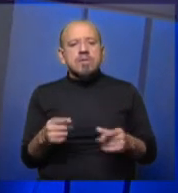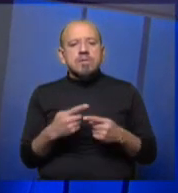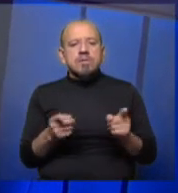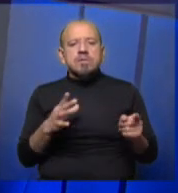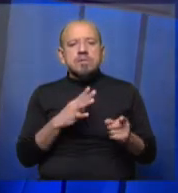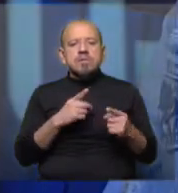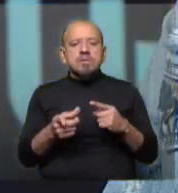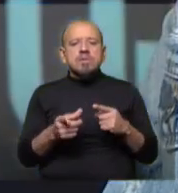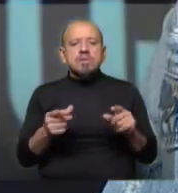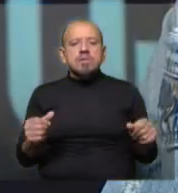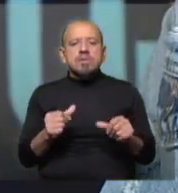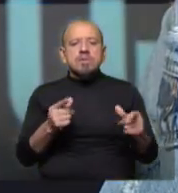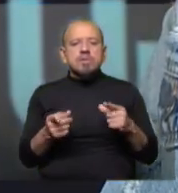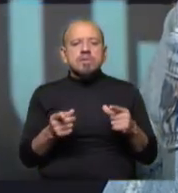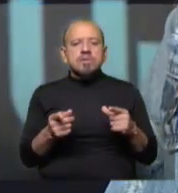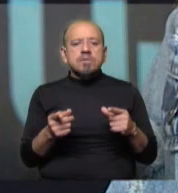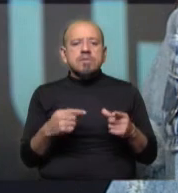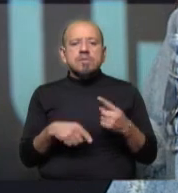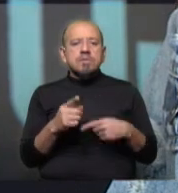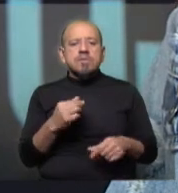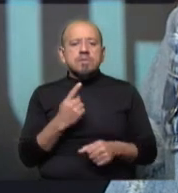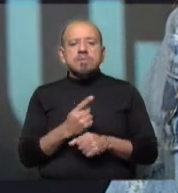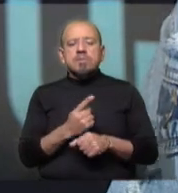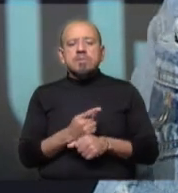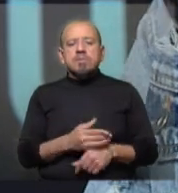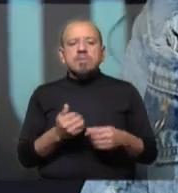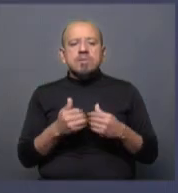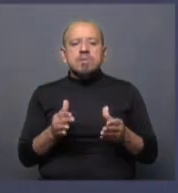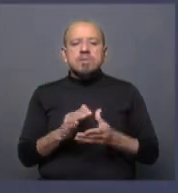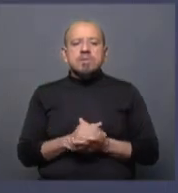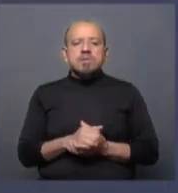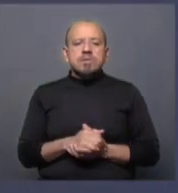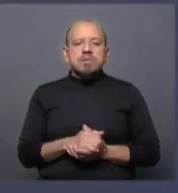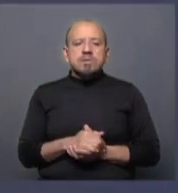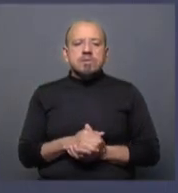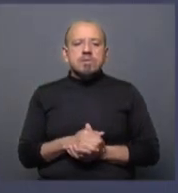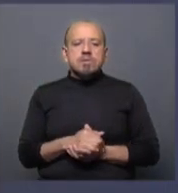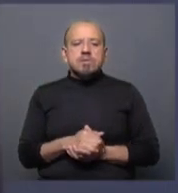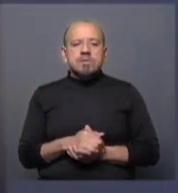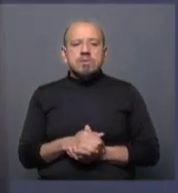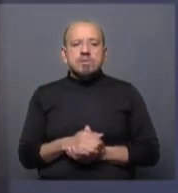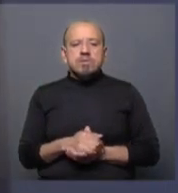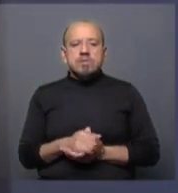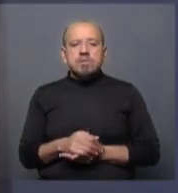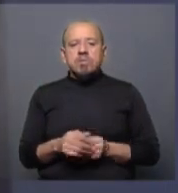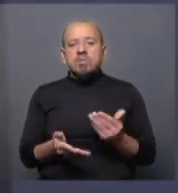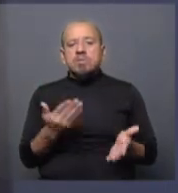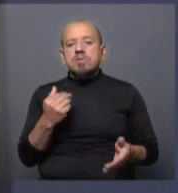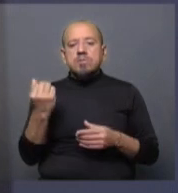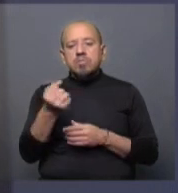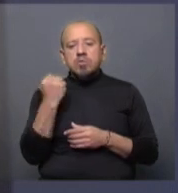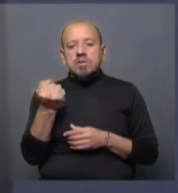último que te ha hecho ver las cosas de otro lugar al primero como que arrancaste eh lo lo más importante es que tiene la